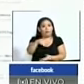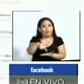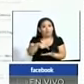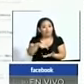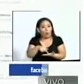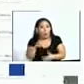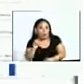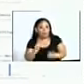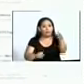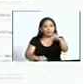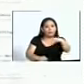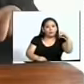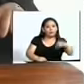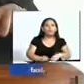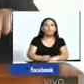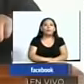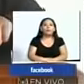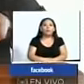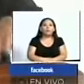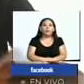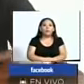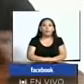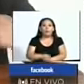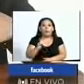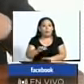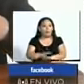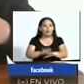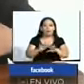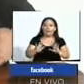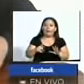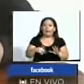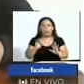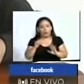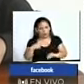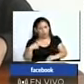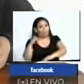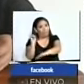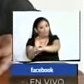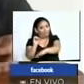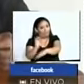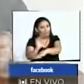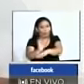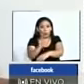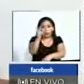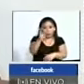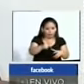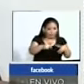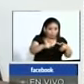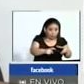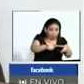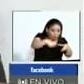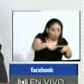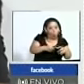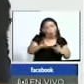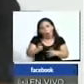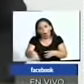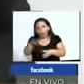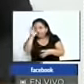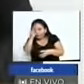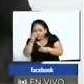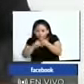hasta occidental. Hasta aquí llego, pero les recomiendo ambos platillos porque están